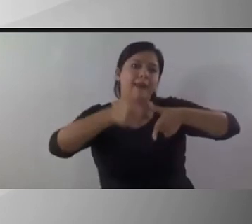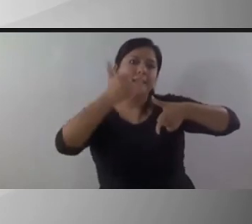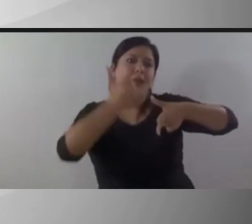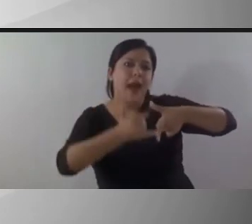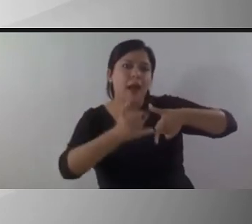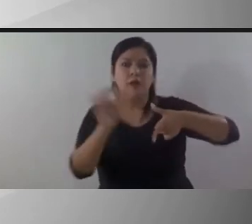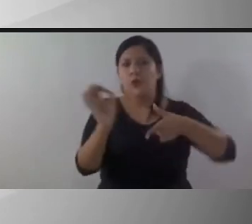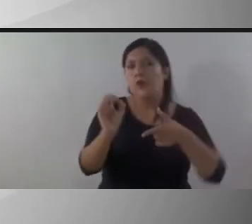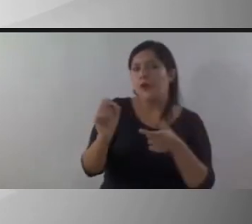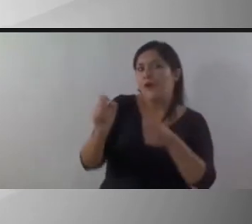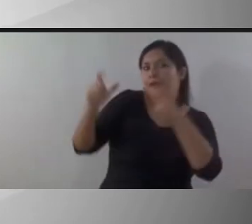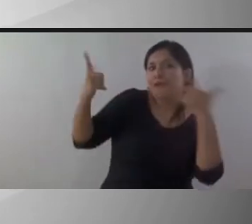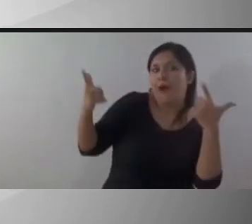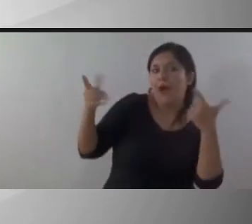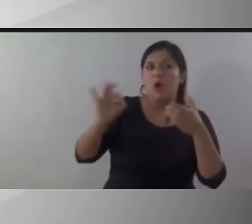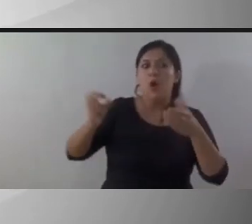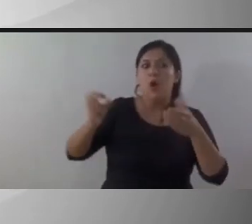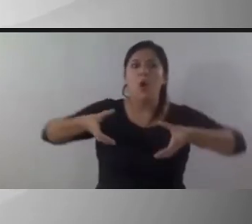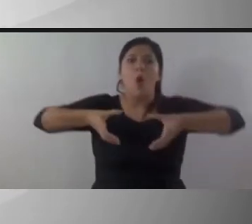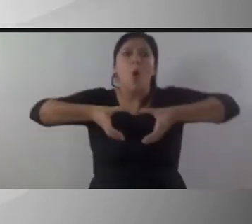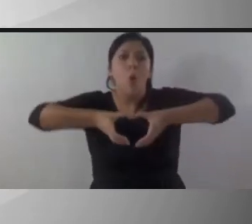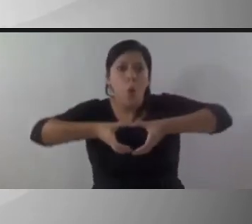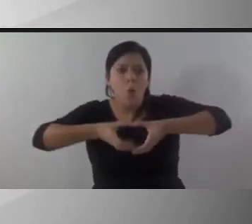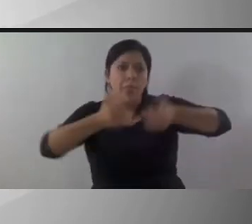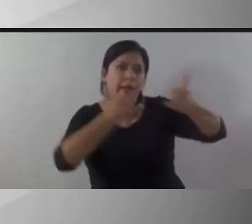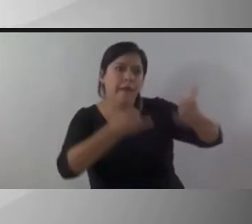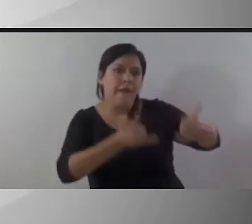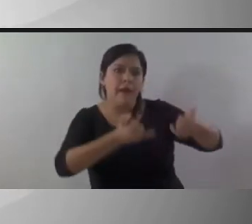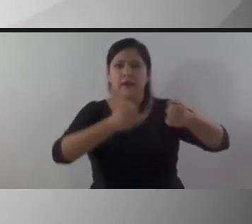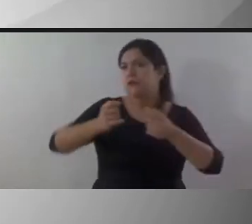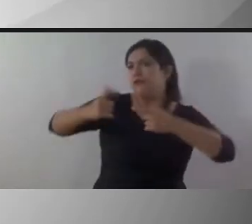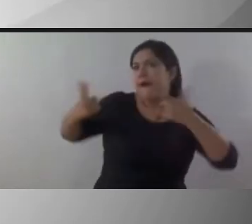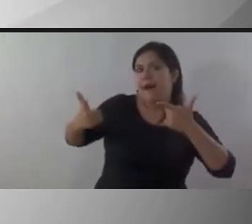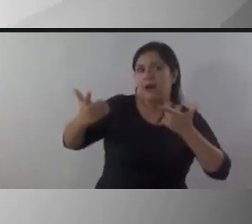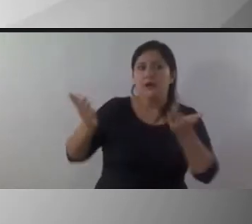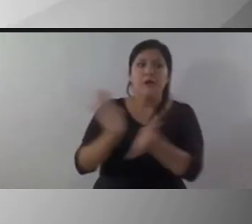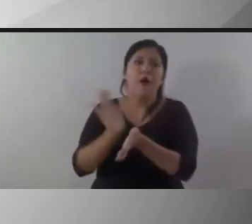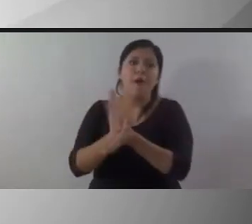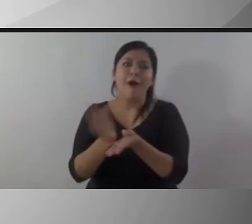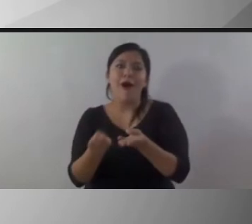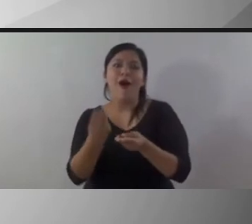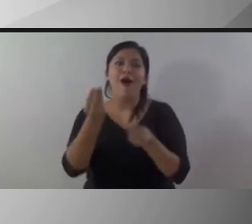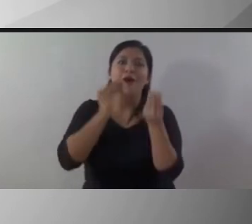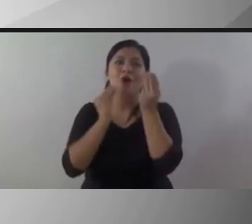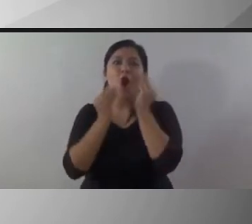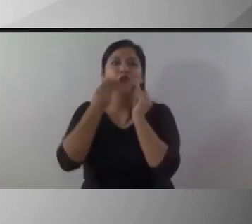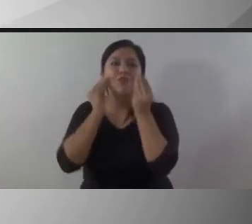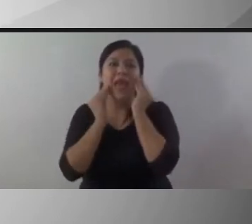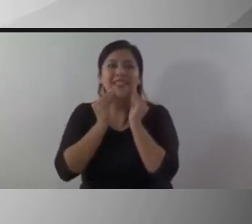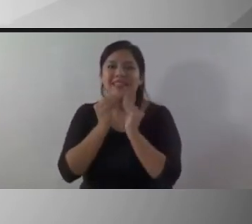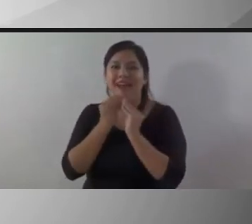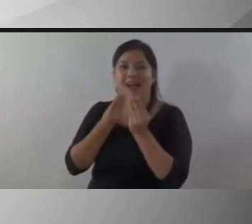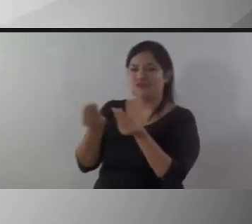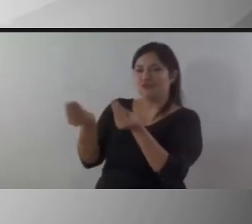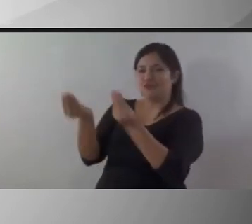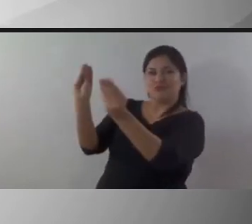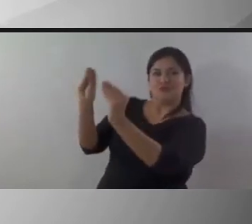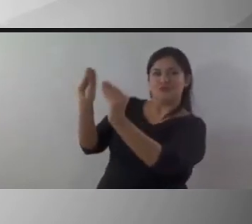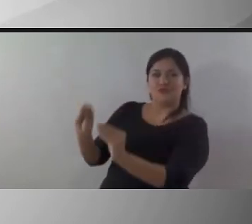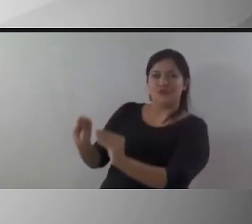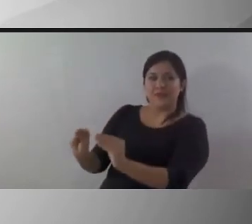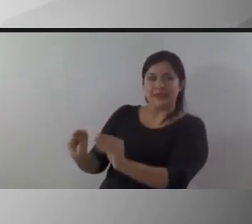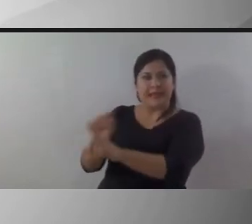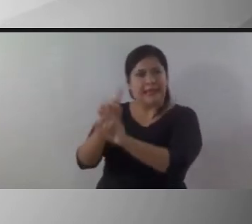o no tenga útero, es decir, todas esas intervenciones que son cosméticas, dejarlas de lado porque eso sí es